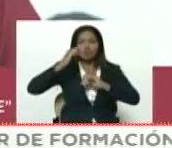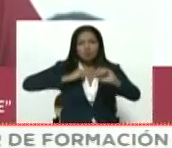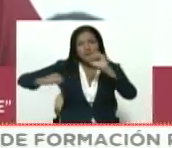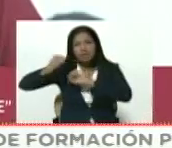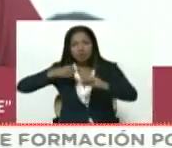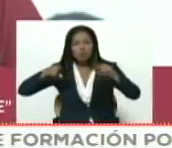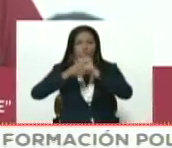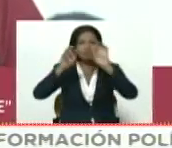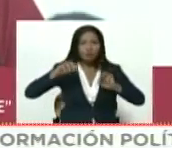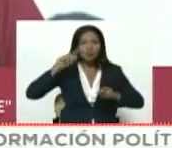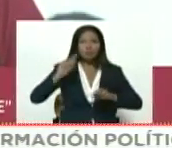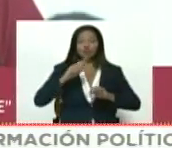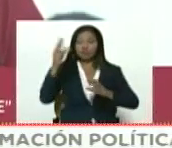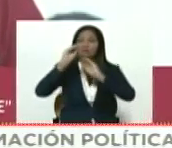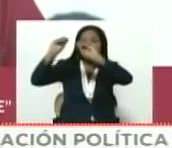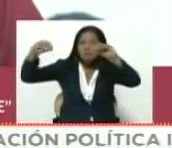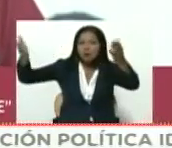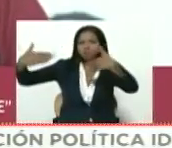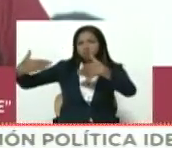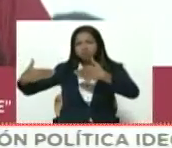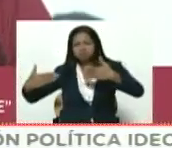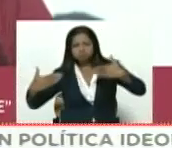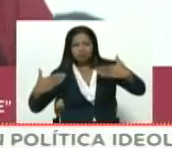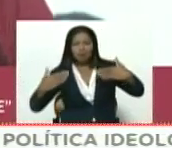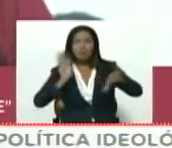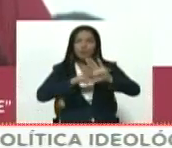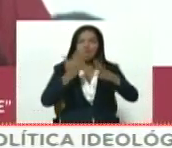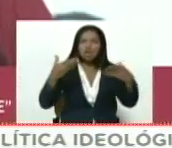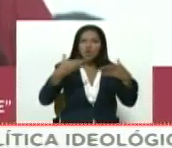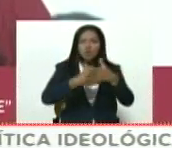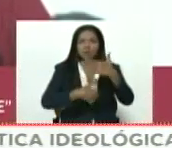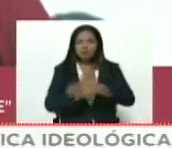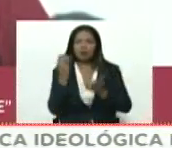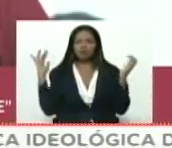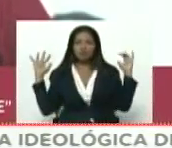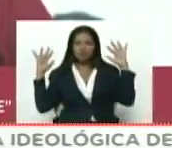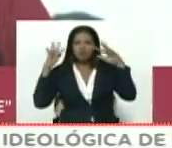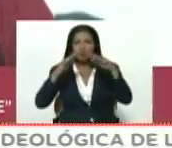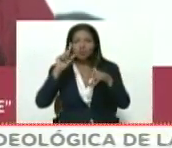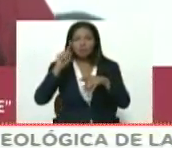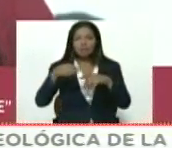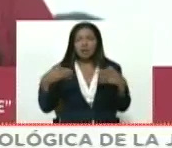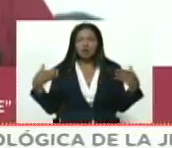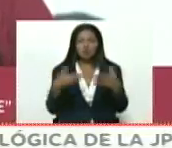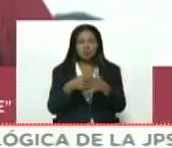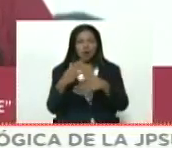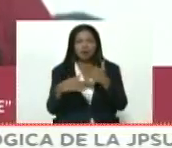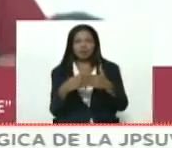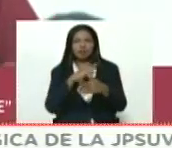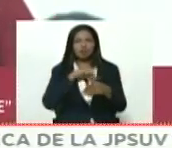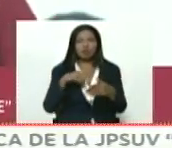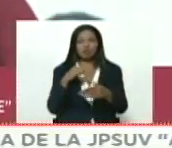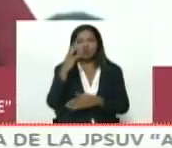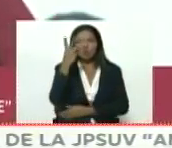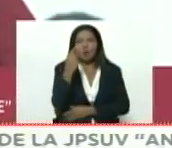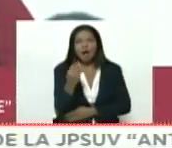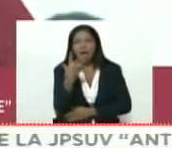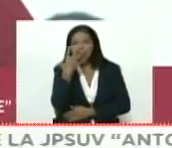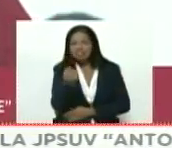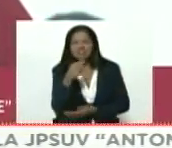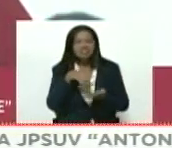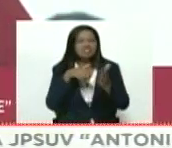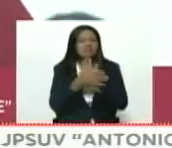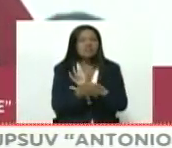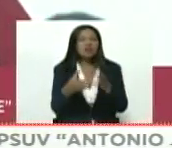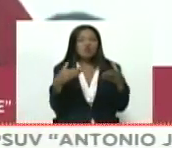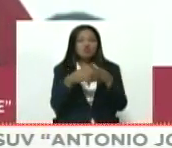movilización. Usted nos ha llamado a crear no solo el partido de masa, sino el partido desde lo cualitativo, entendiendo que es el